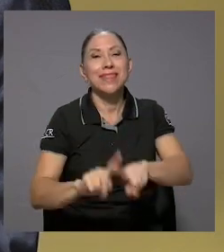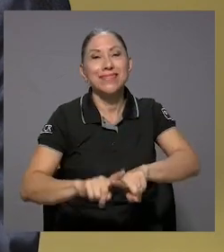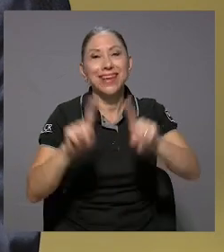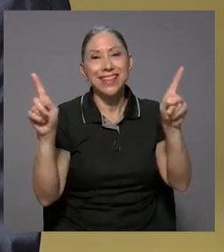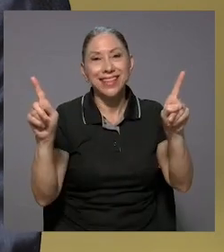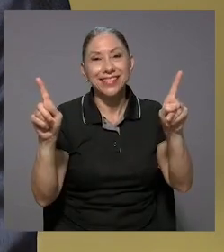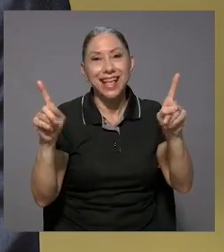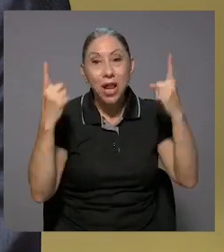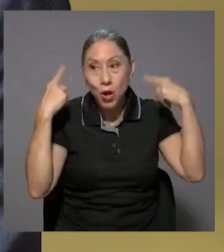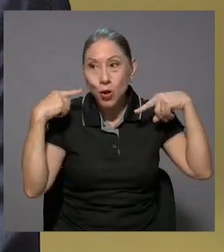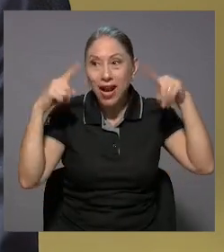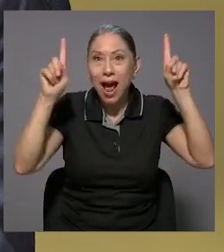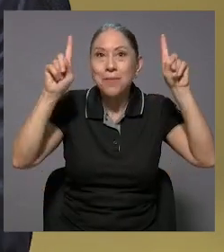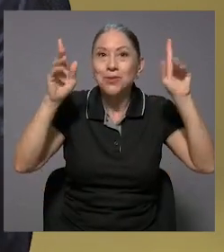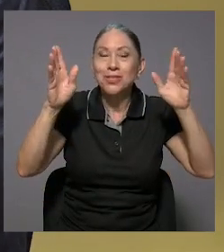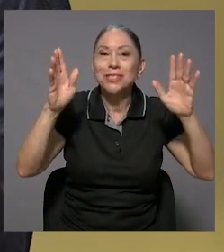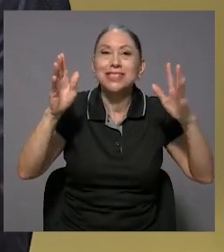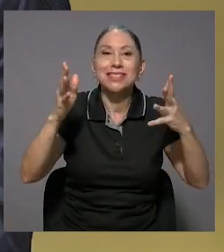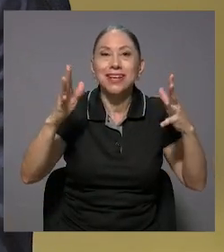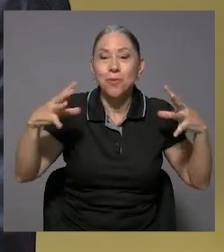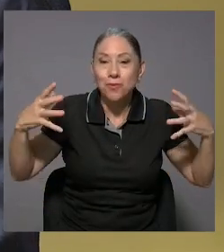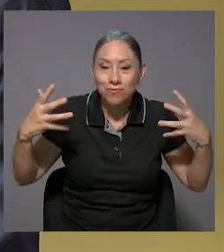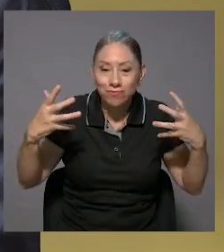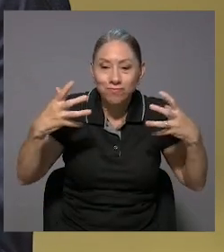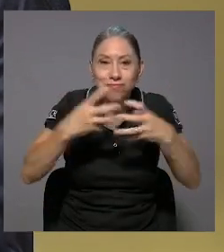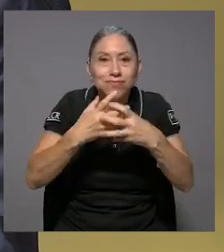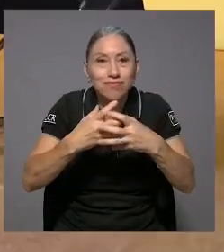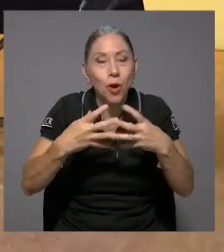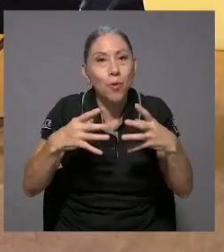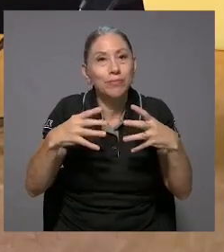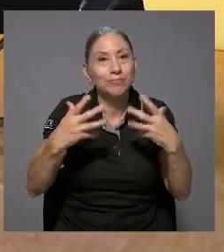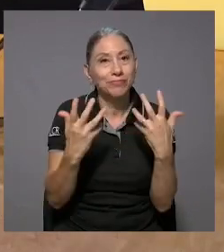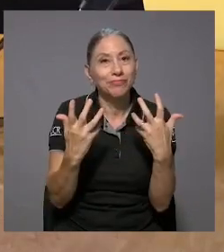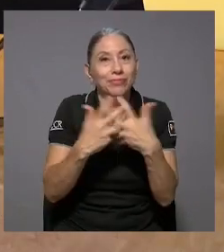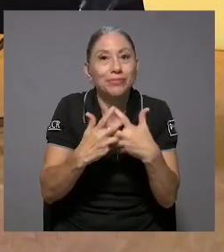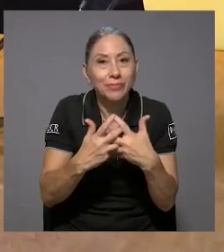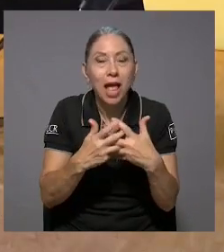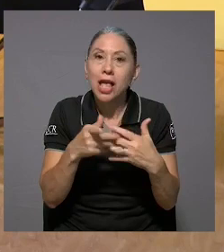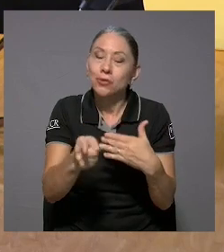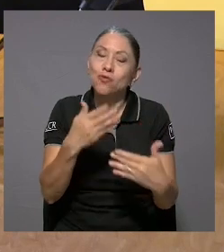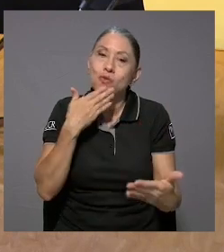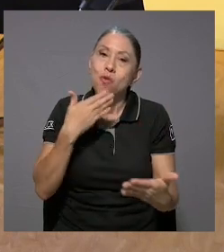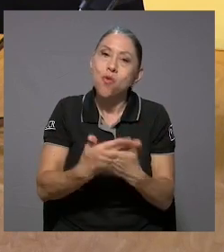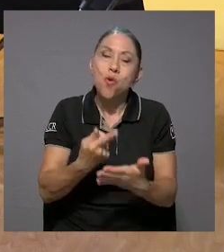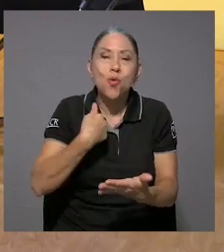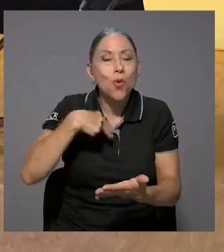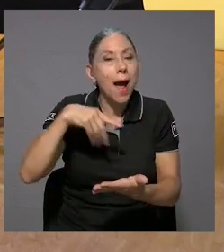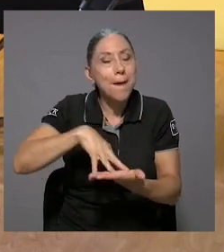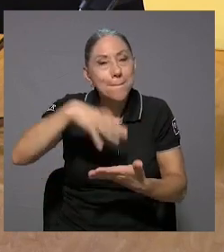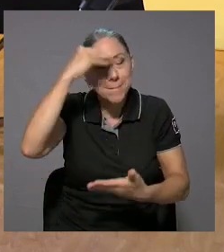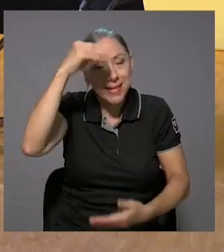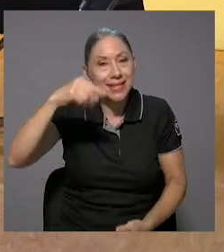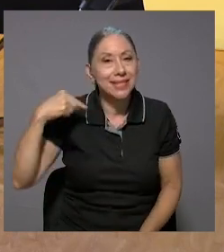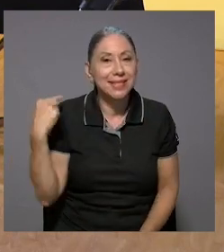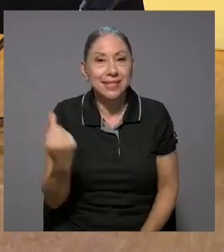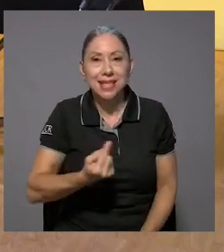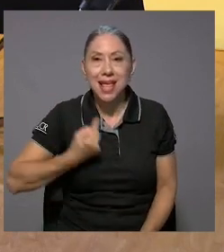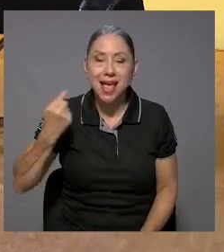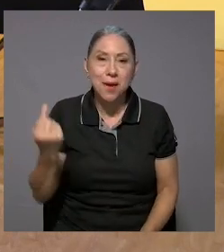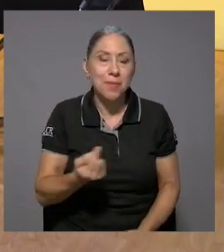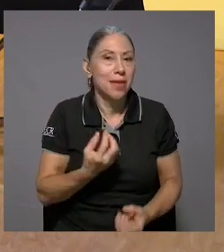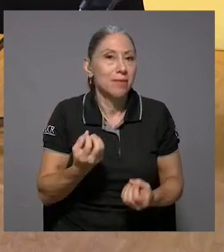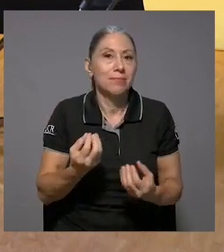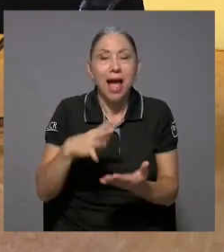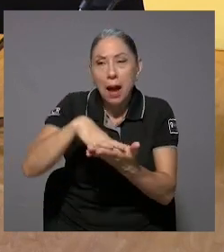formas de entender, y al final pues necesitamos a alguien que logre armonizar todo, pero para mí es sumamente enriquecedor porque uno